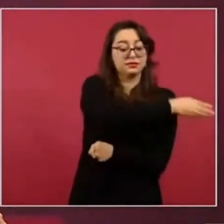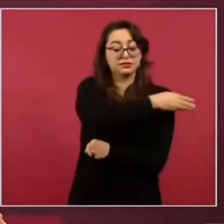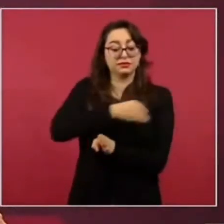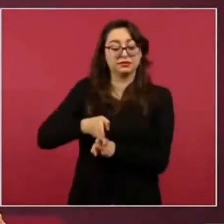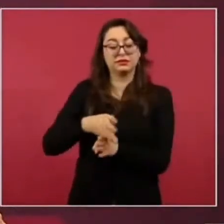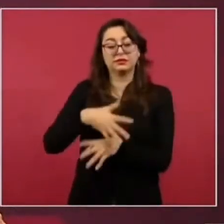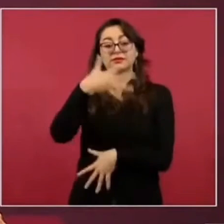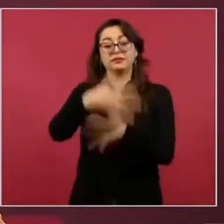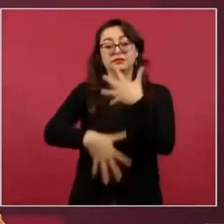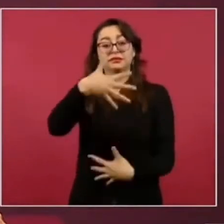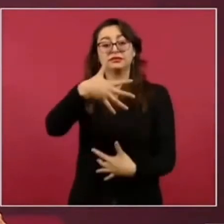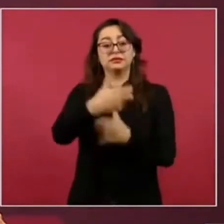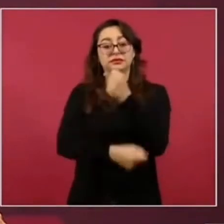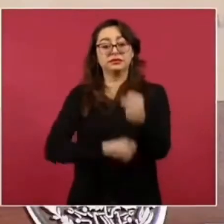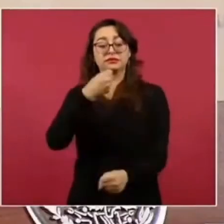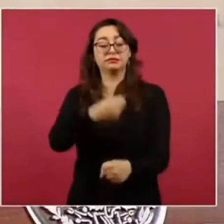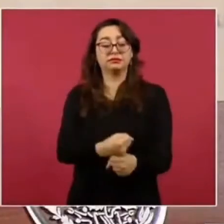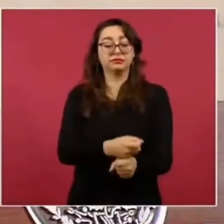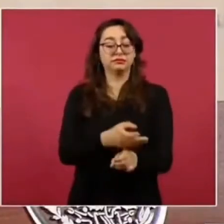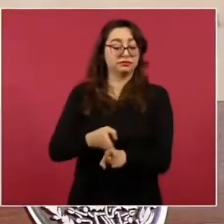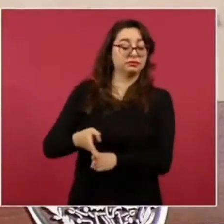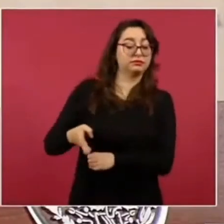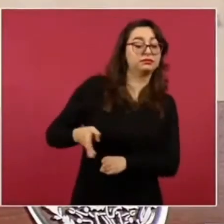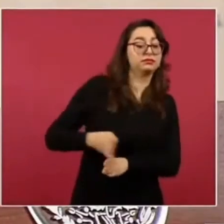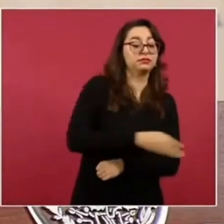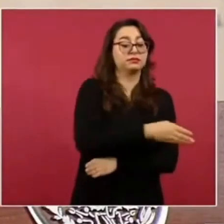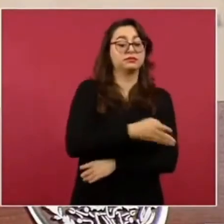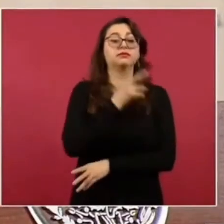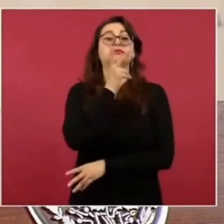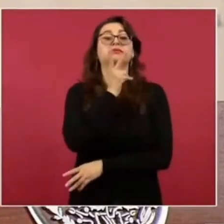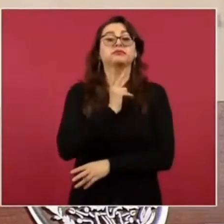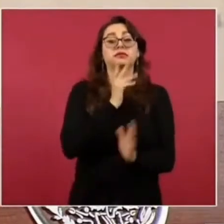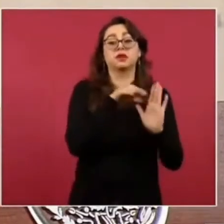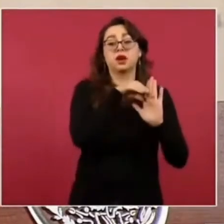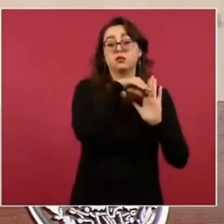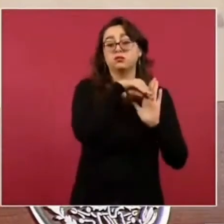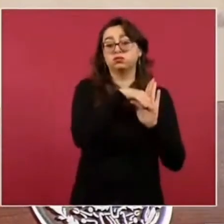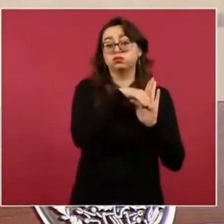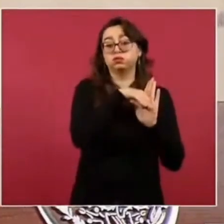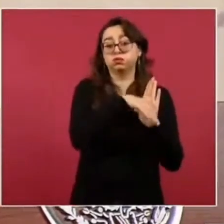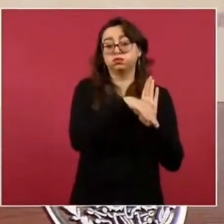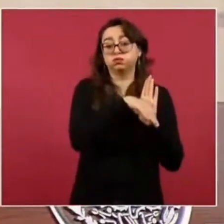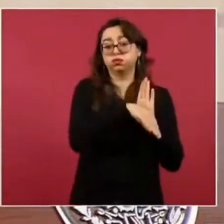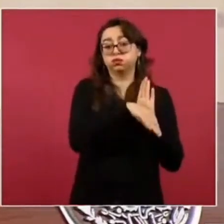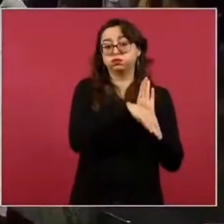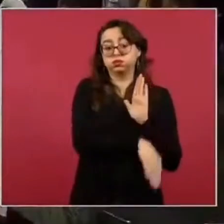perdiendo producción año con año. Desde el